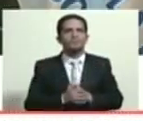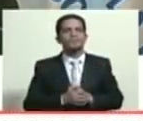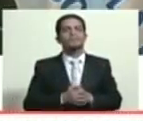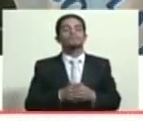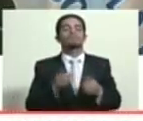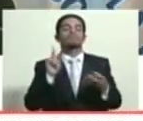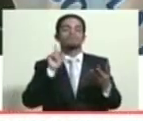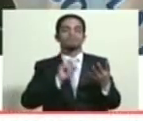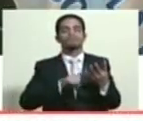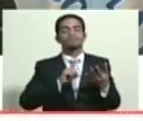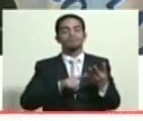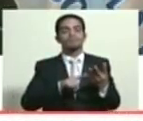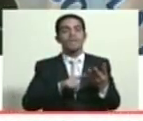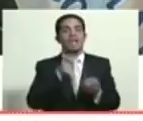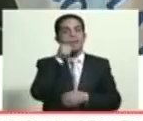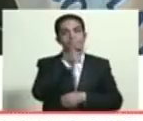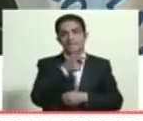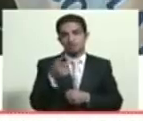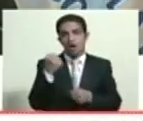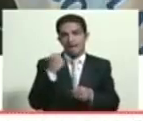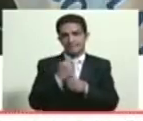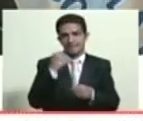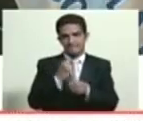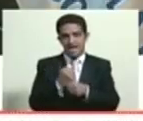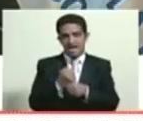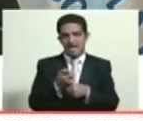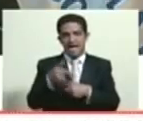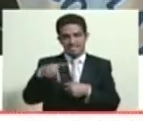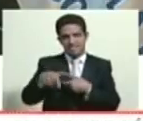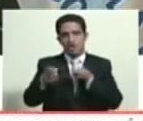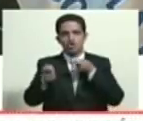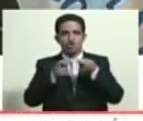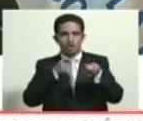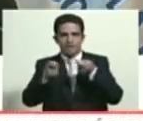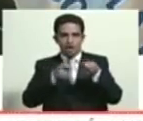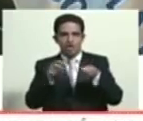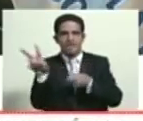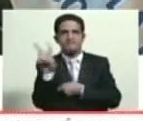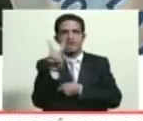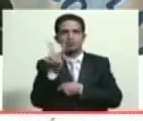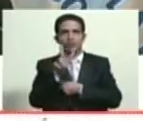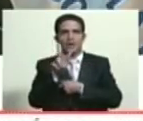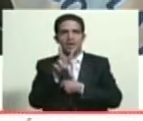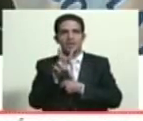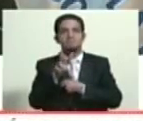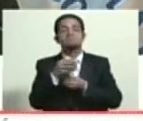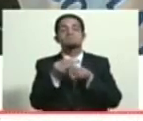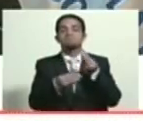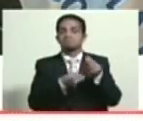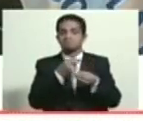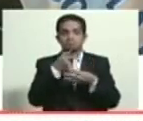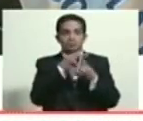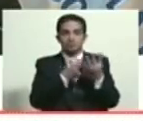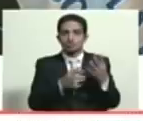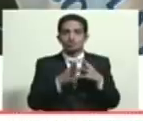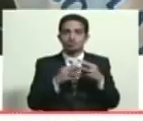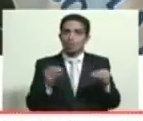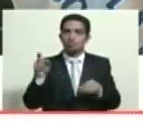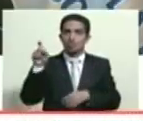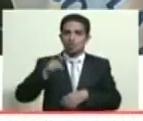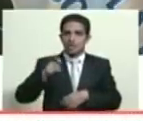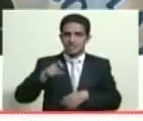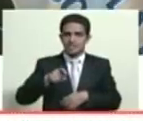Considerando que los funcionarios de la Contraloría General de la República han realizado las gestiones necesarias para efectuar